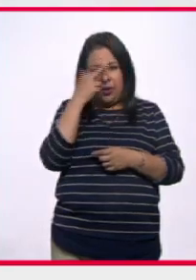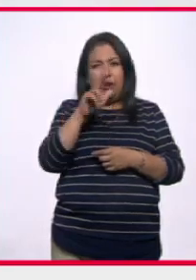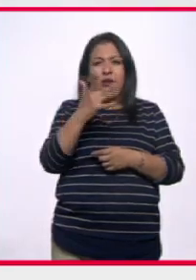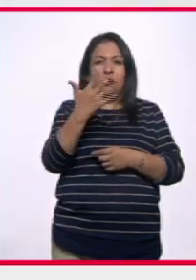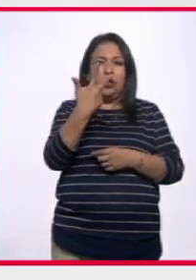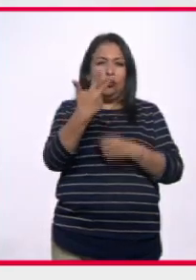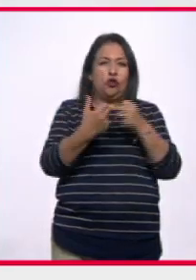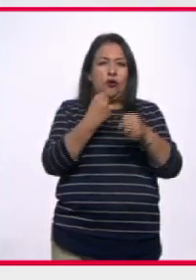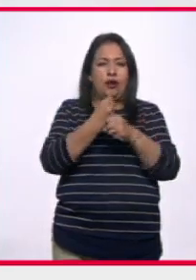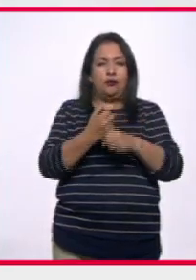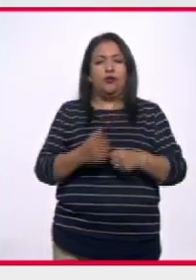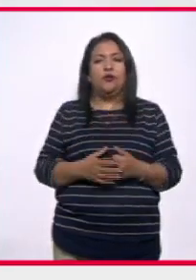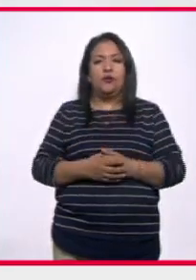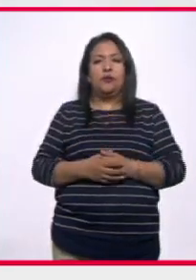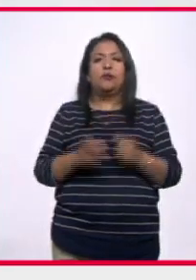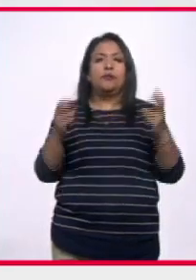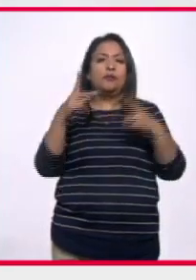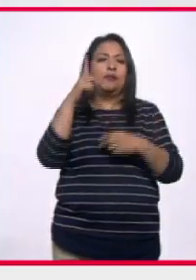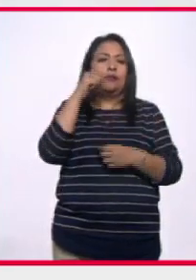años